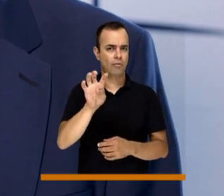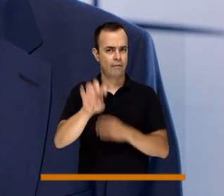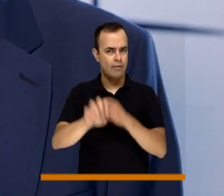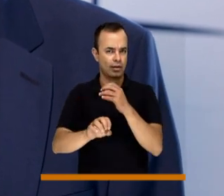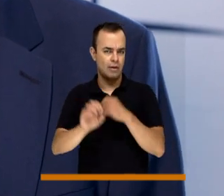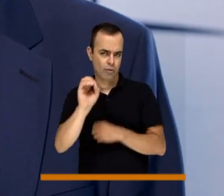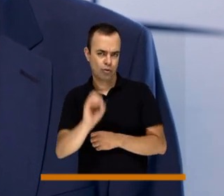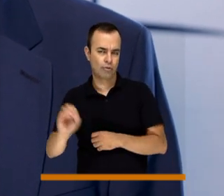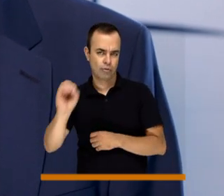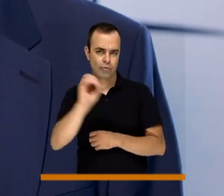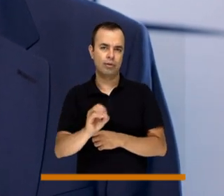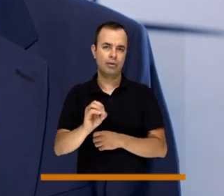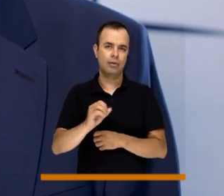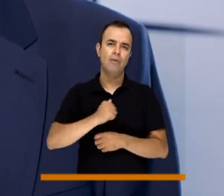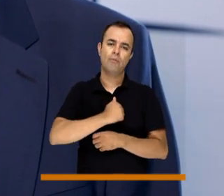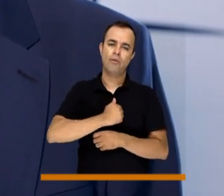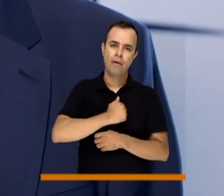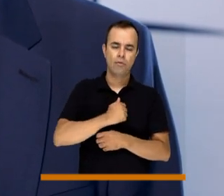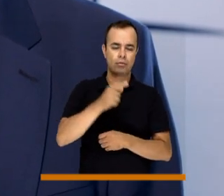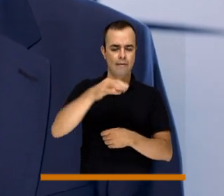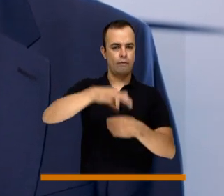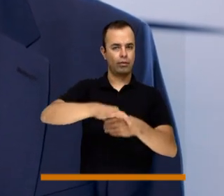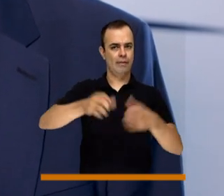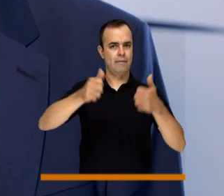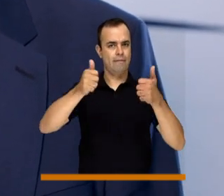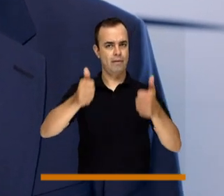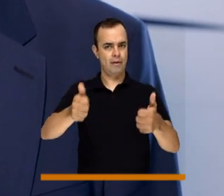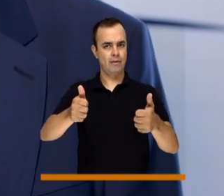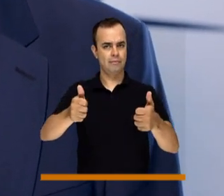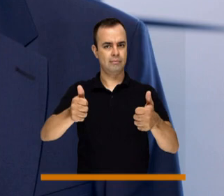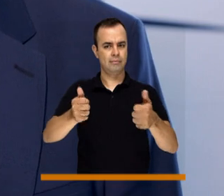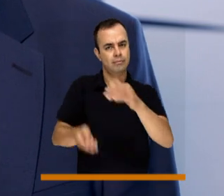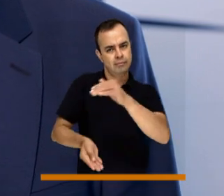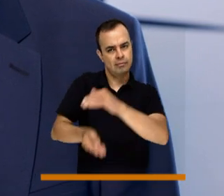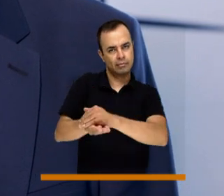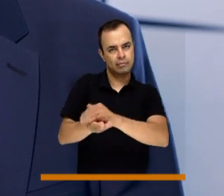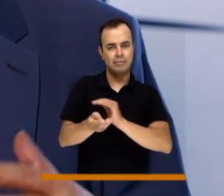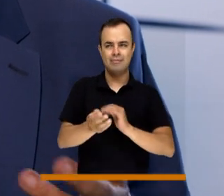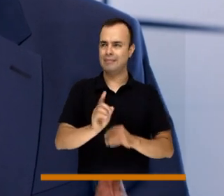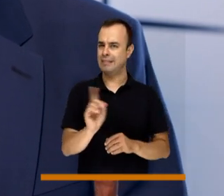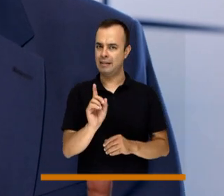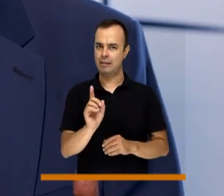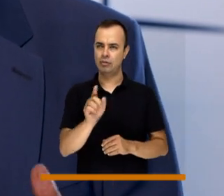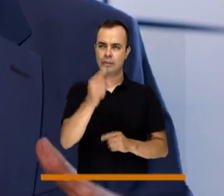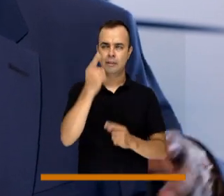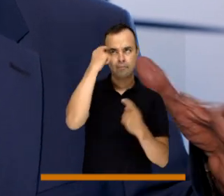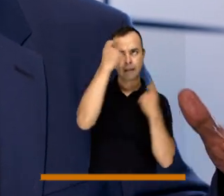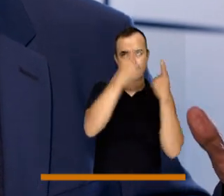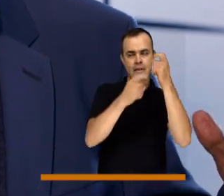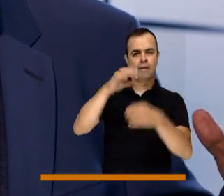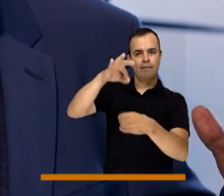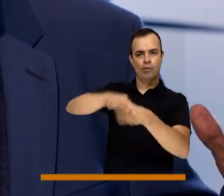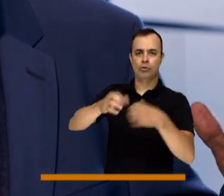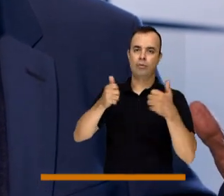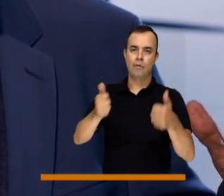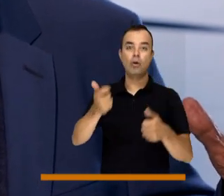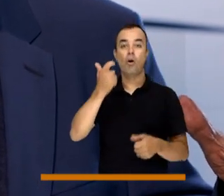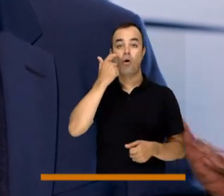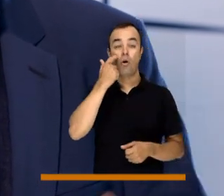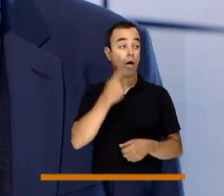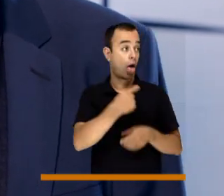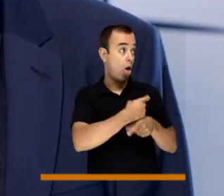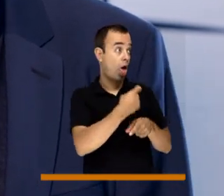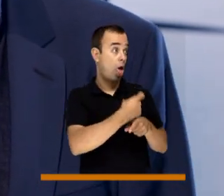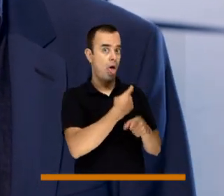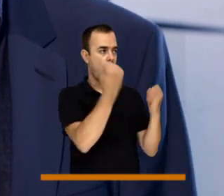octubre, voto limpio, voto transparente, voto argumentado, voto estudiado,